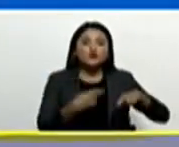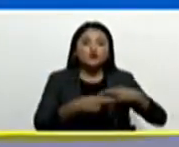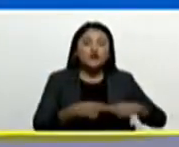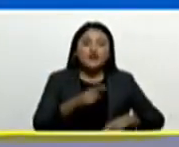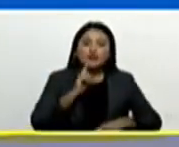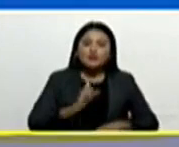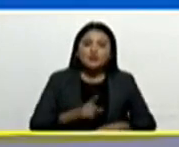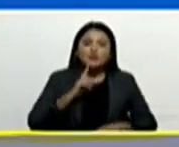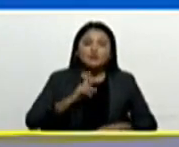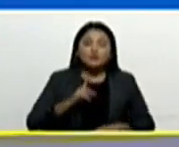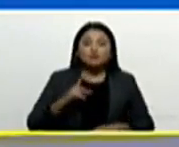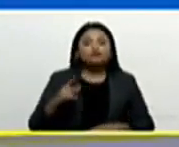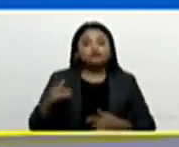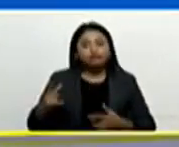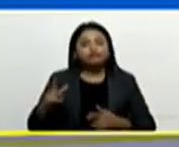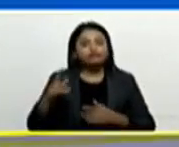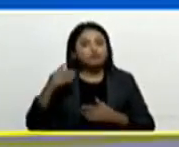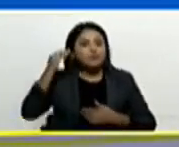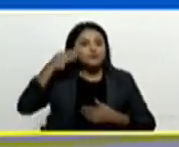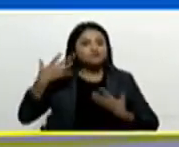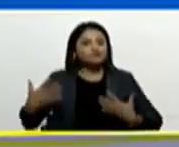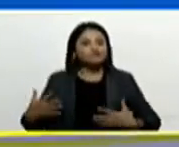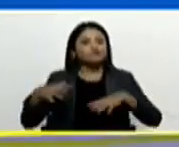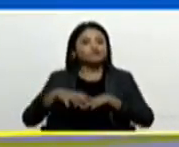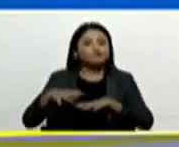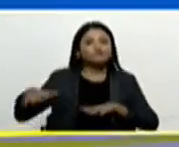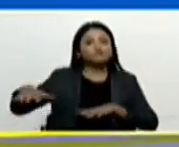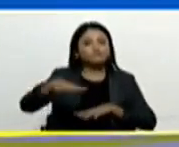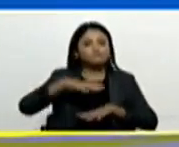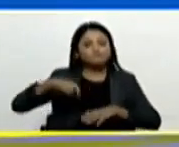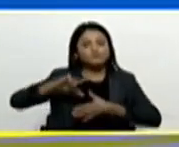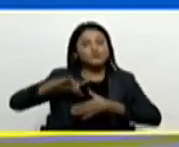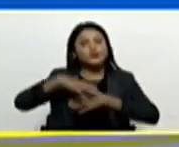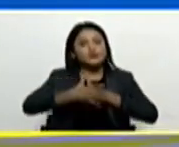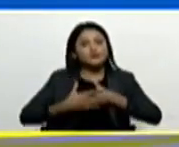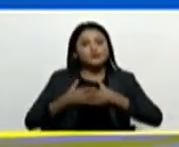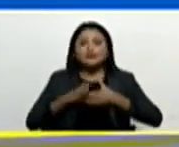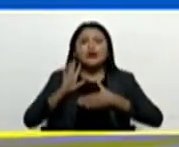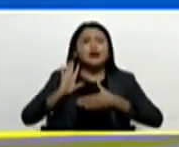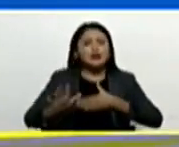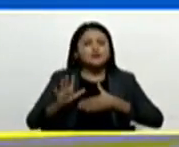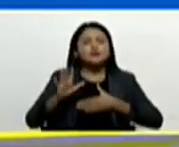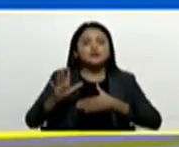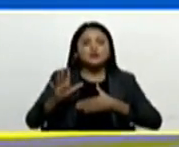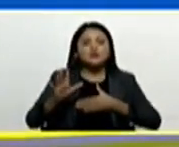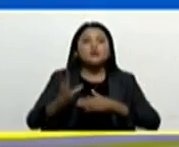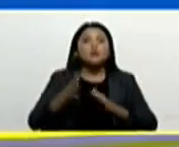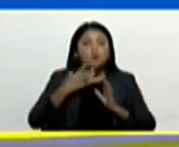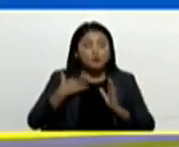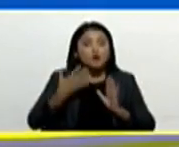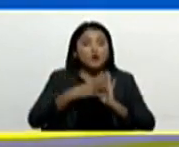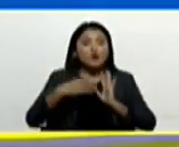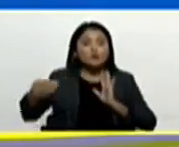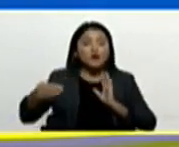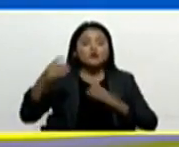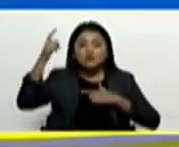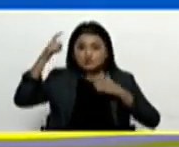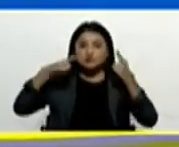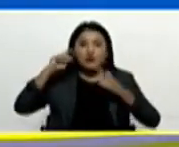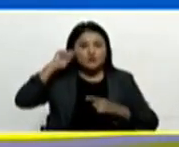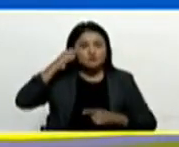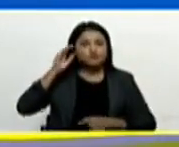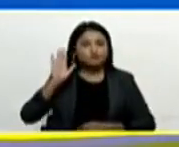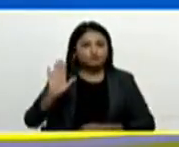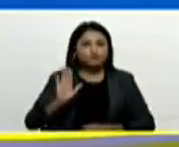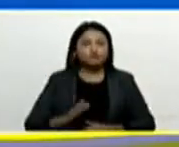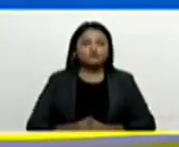este pensamiento integracionista, esta nuestra patria grande. Ese es el mejor legado que nosotros podemos hacer para recordar al